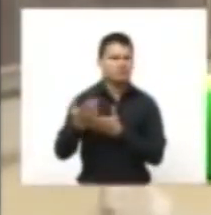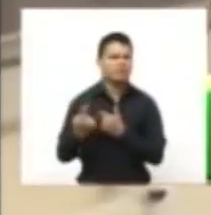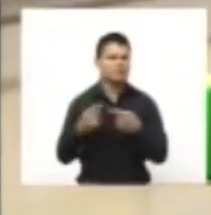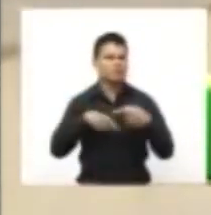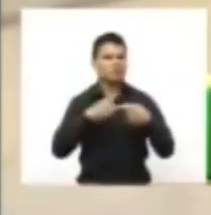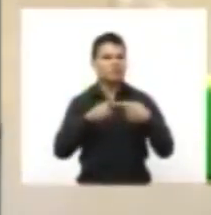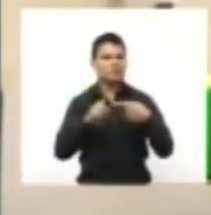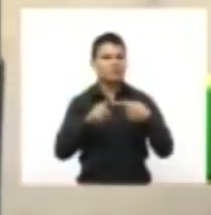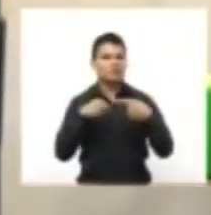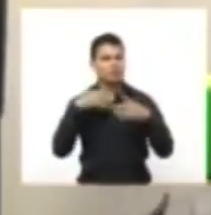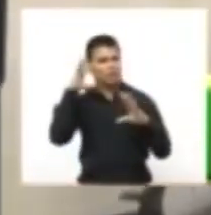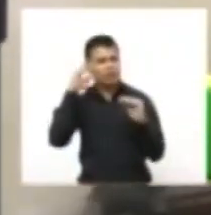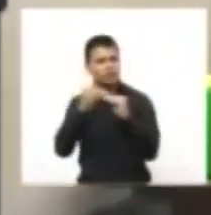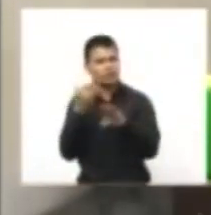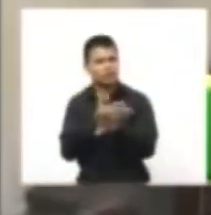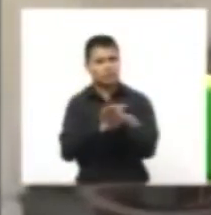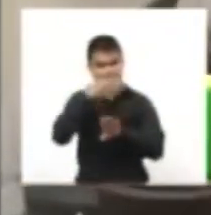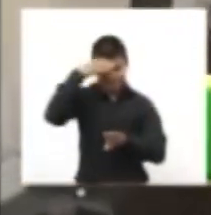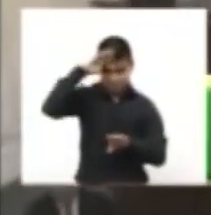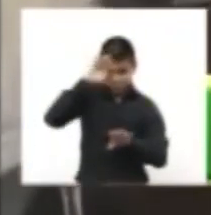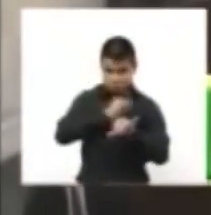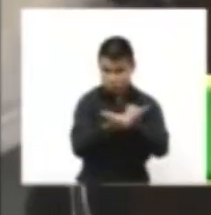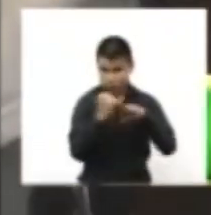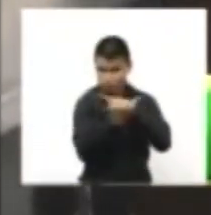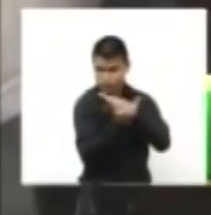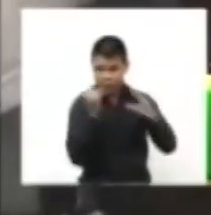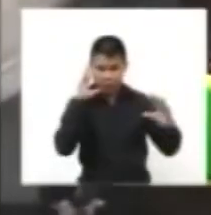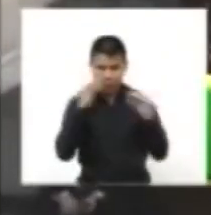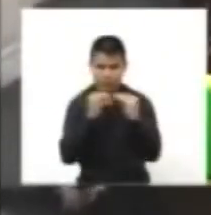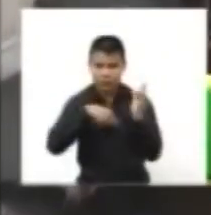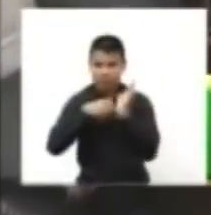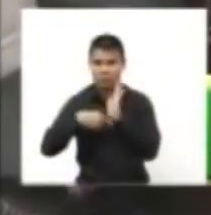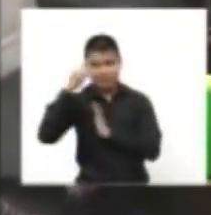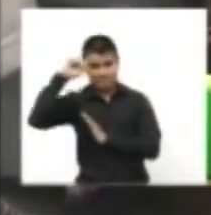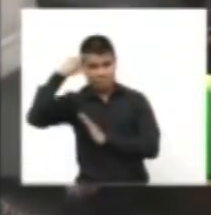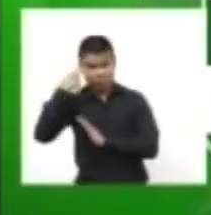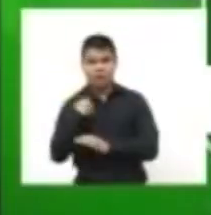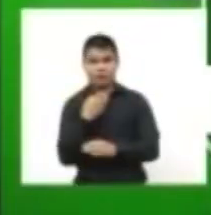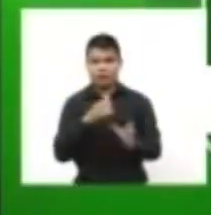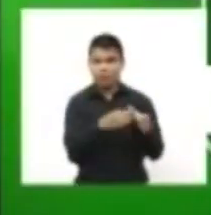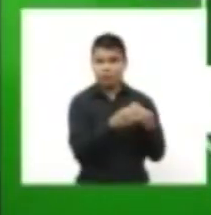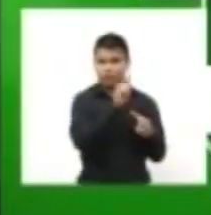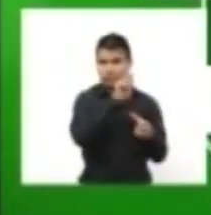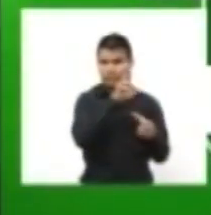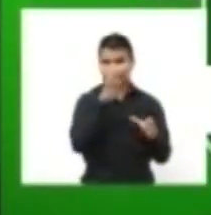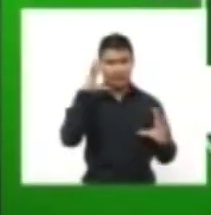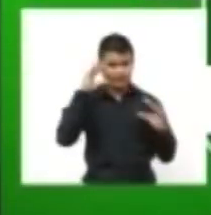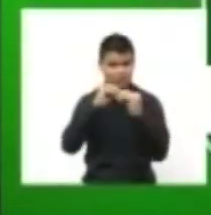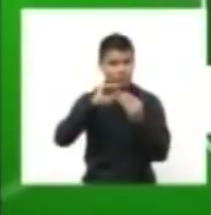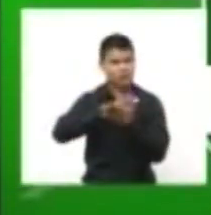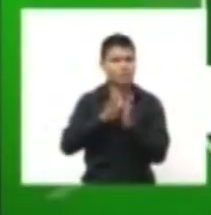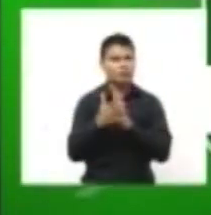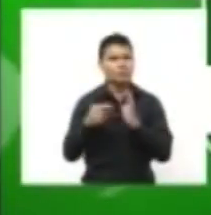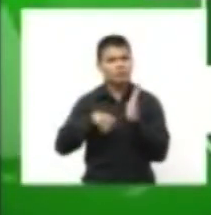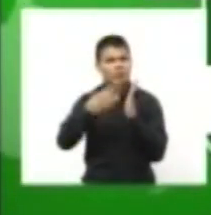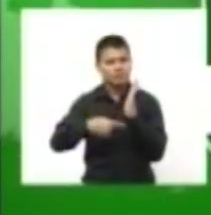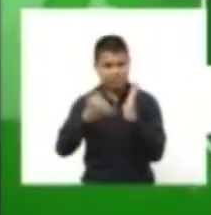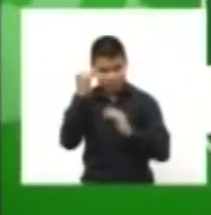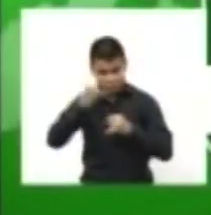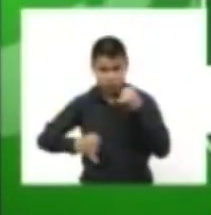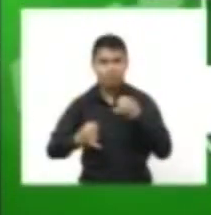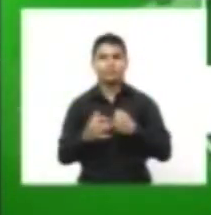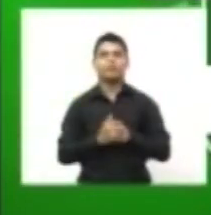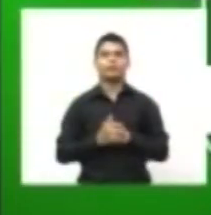los acuerdos pactados en La Habana, Cuba, entre el gobierno colombiano y las FARC. ¿Qué viene ahora? Está la jurisdicción especial para la paz, está